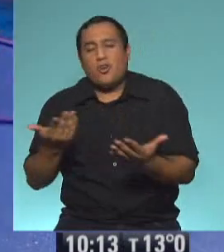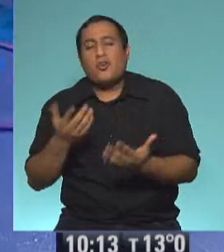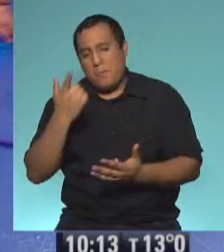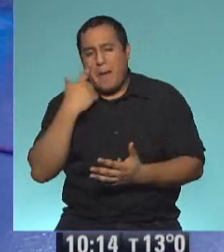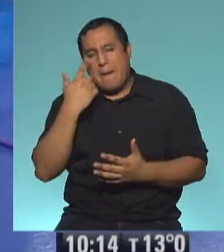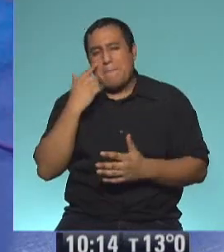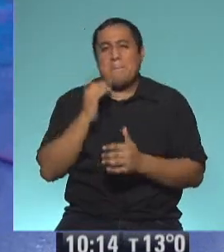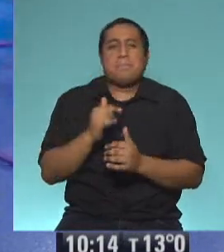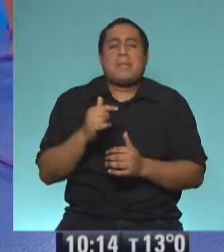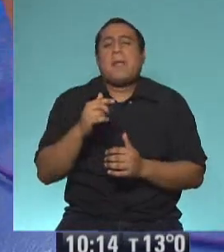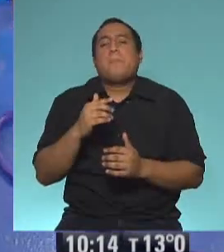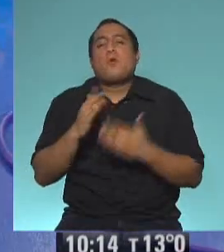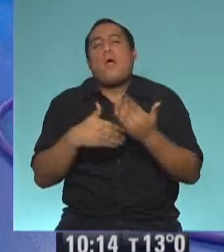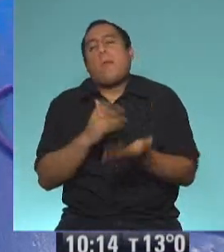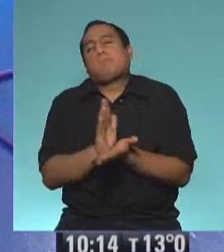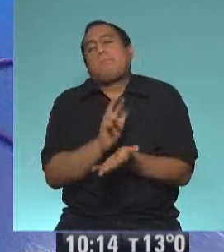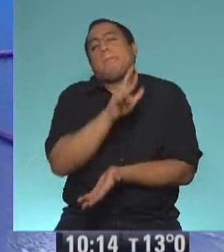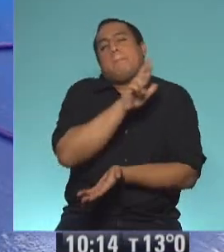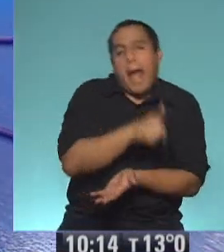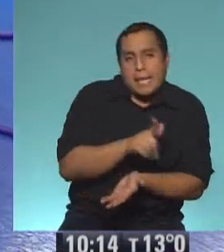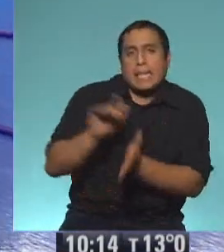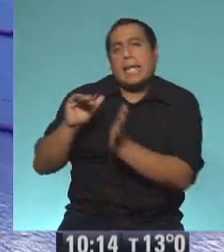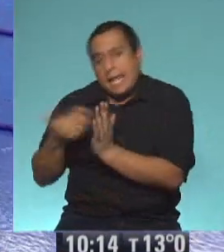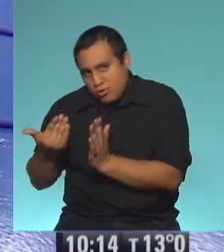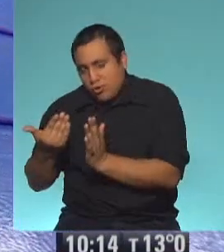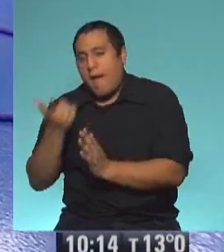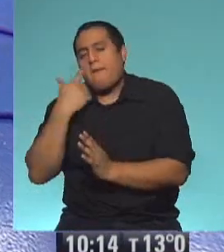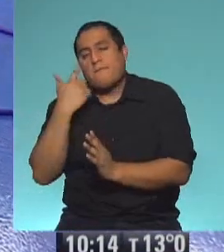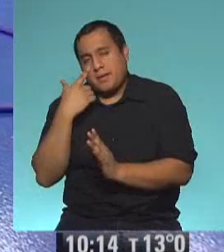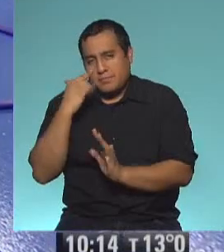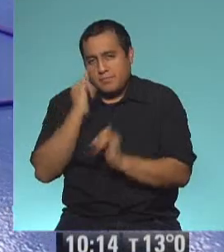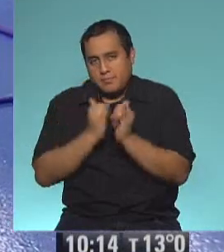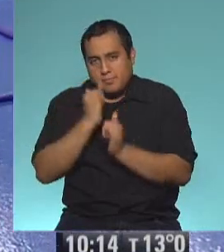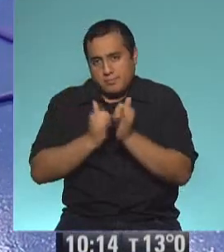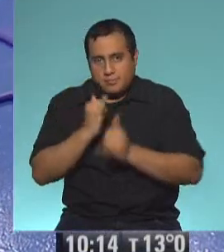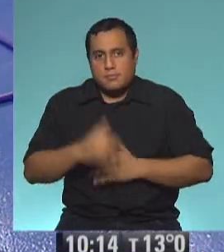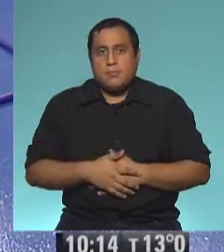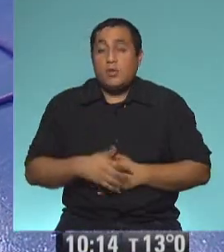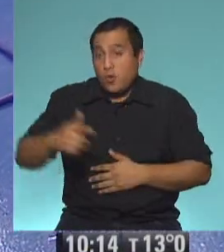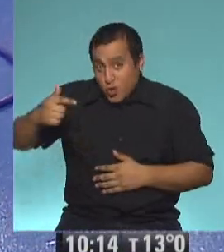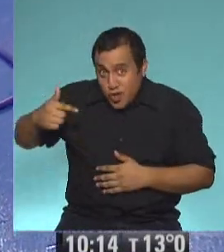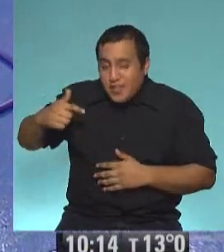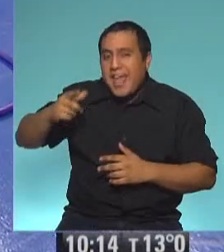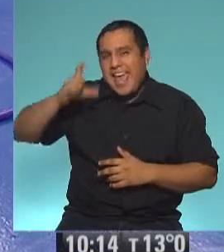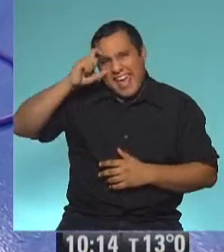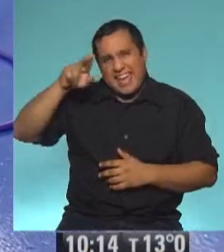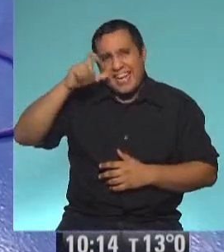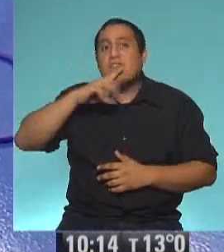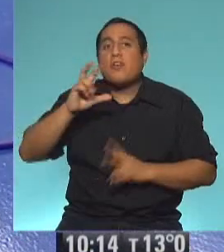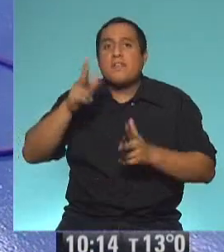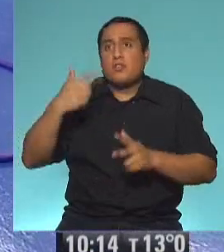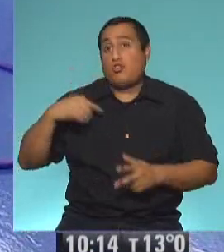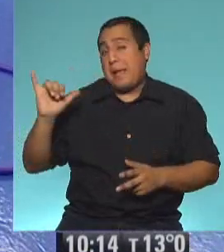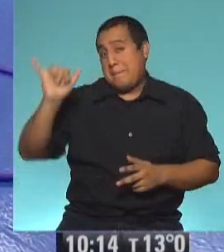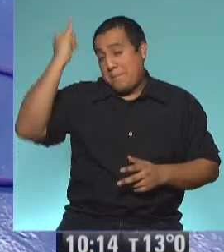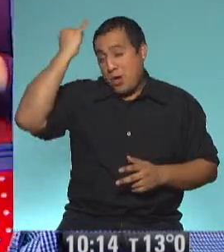cómo correr se juega esto, el pan y queso. Dale. Vamos a correr. Tenemos una... Yo era campeón del pan y queso cuando elegimos en la canchita, en el